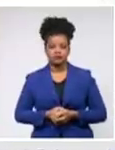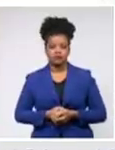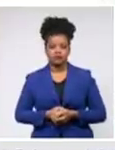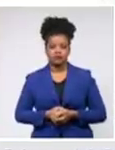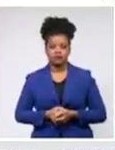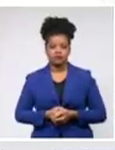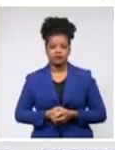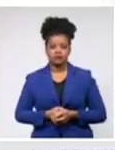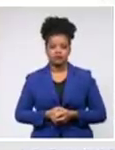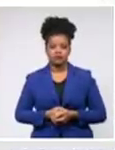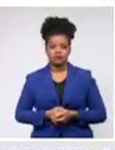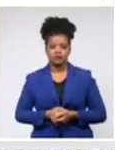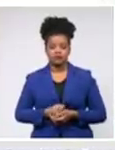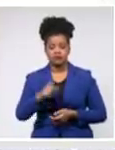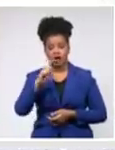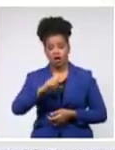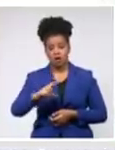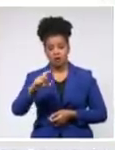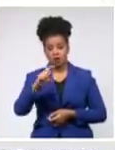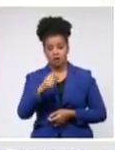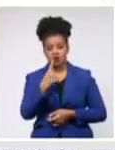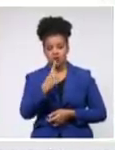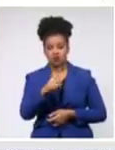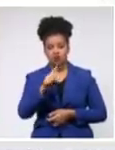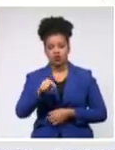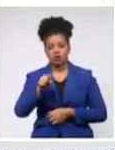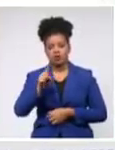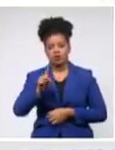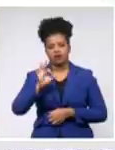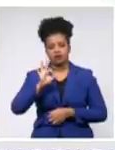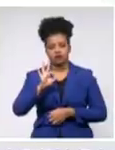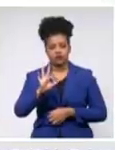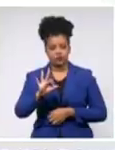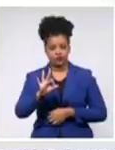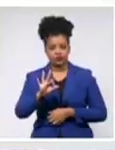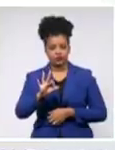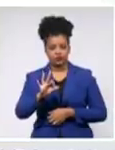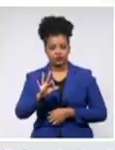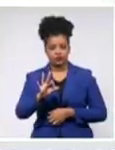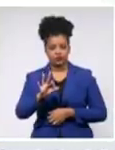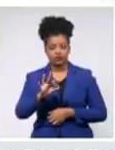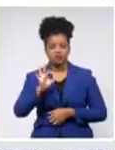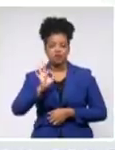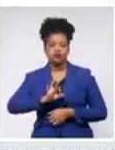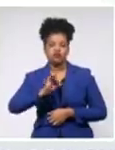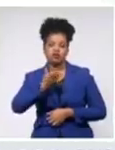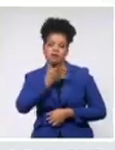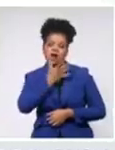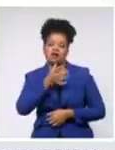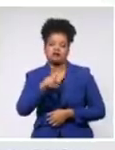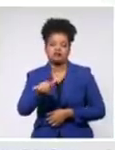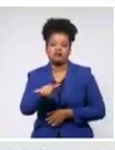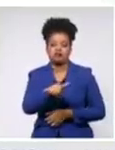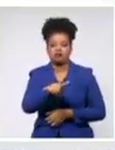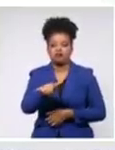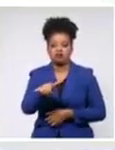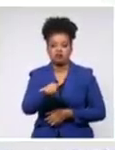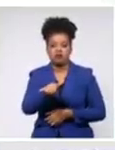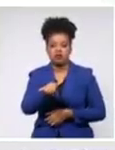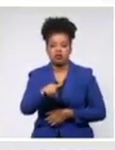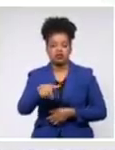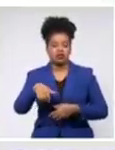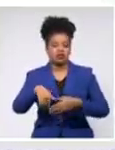Y Camagüey con 1,18, pues tienen tasas similares a las del día de